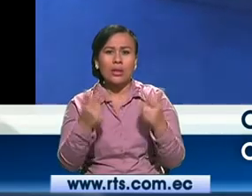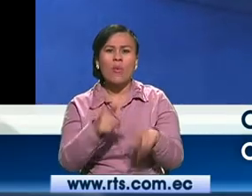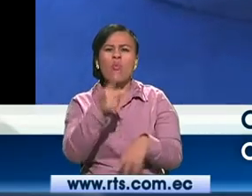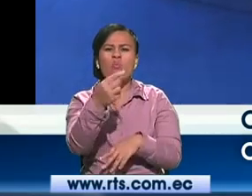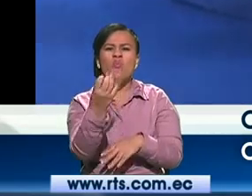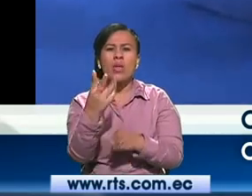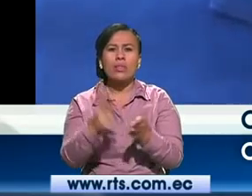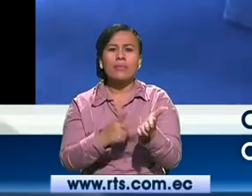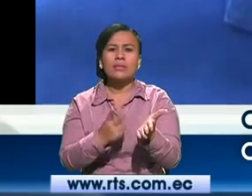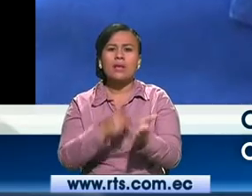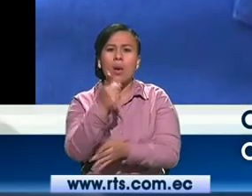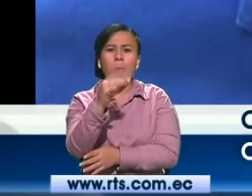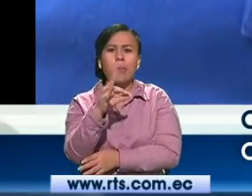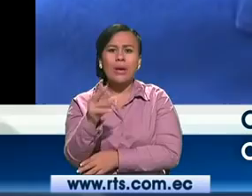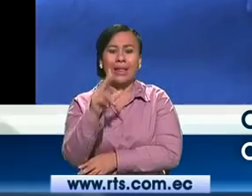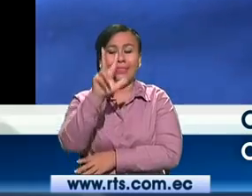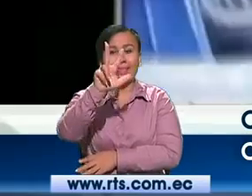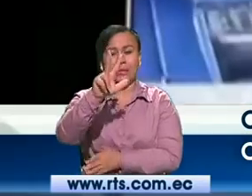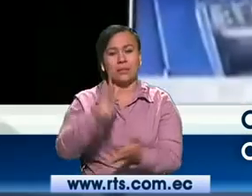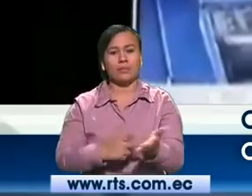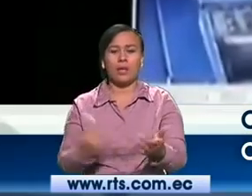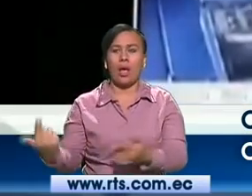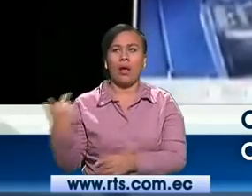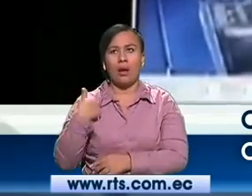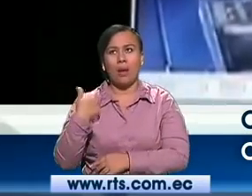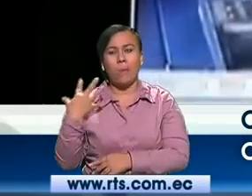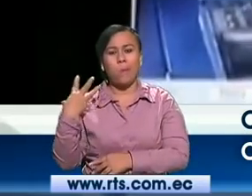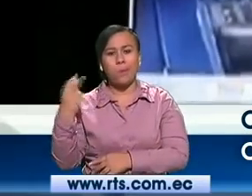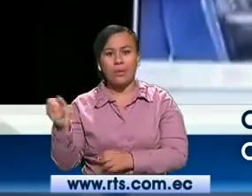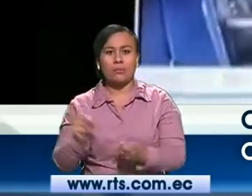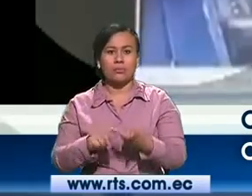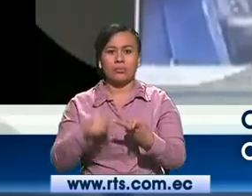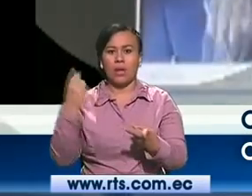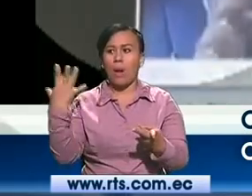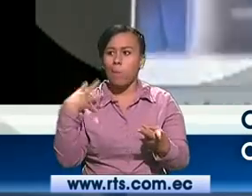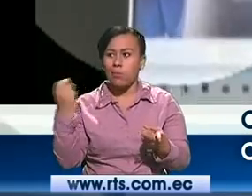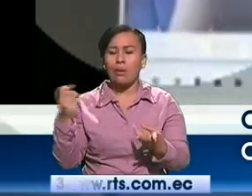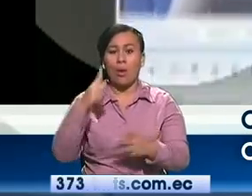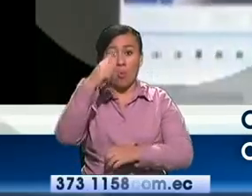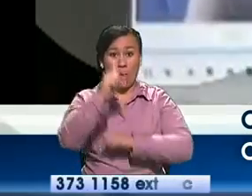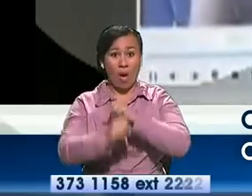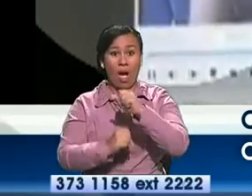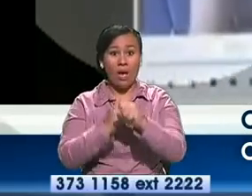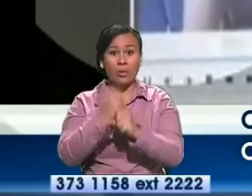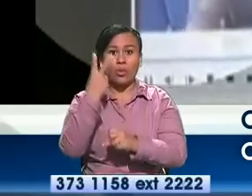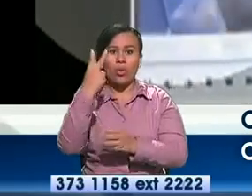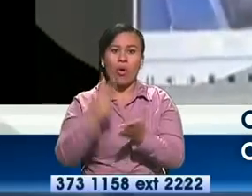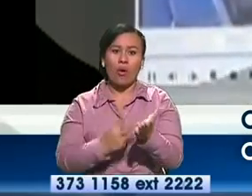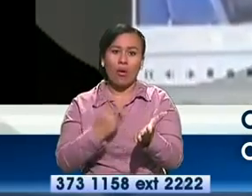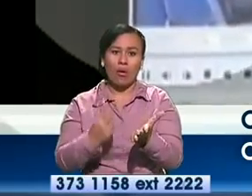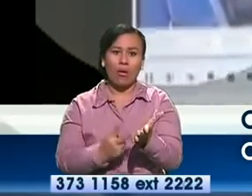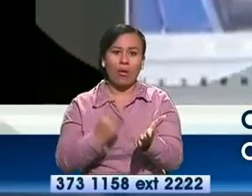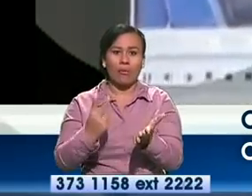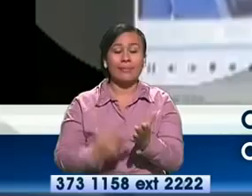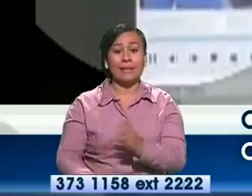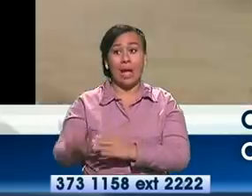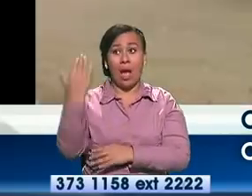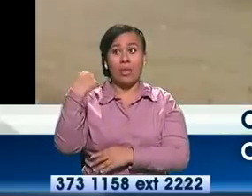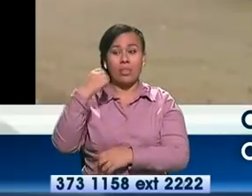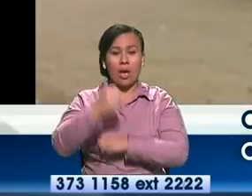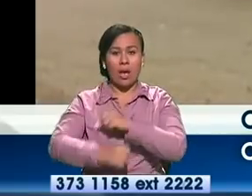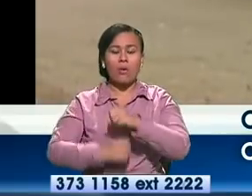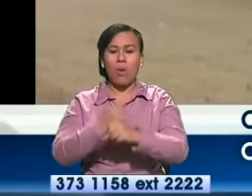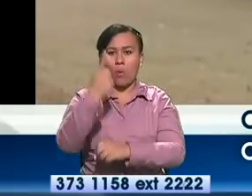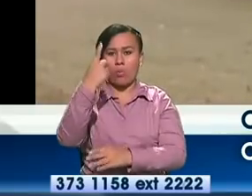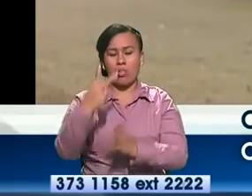robado a usted? Tres veces a mí, tres veces me han asaltado. ¿En qué tiempo? En un año, dos veces. Y el año pasado una vez. ¿Tienen